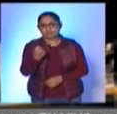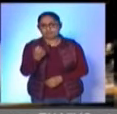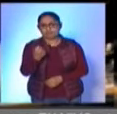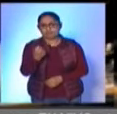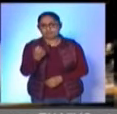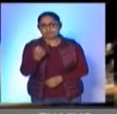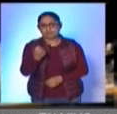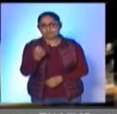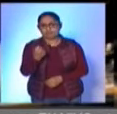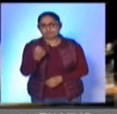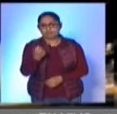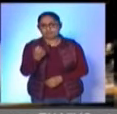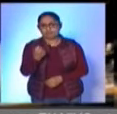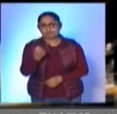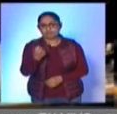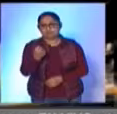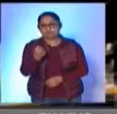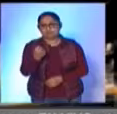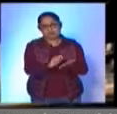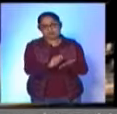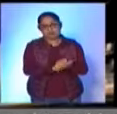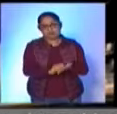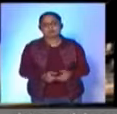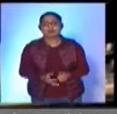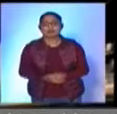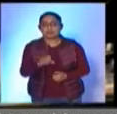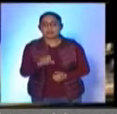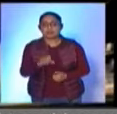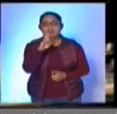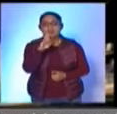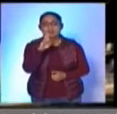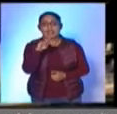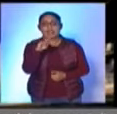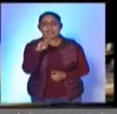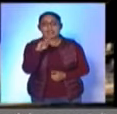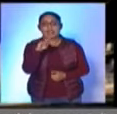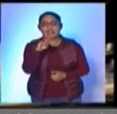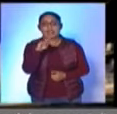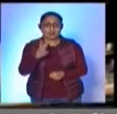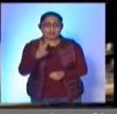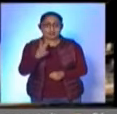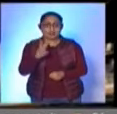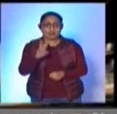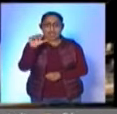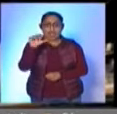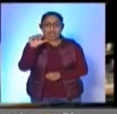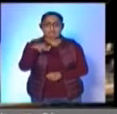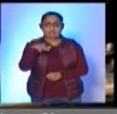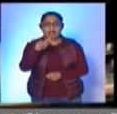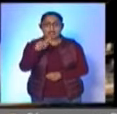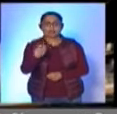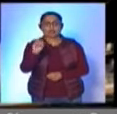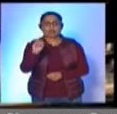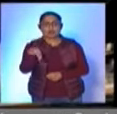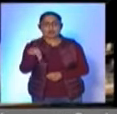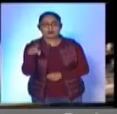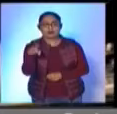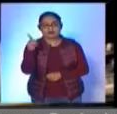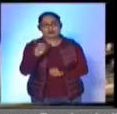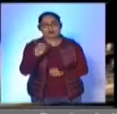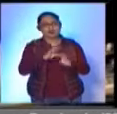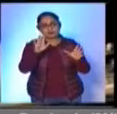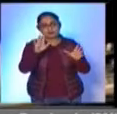guionistas son unos jóvenes. La serie se estrenó el pasado viernes en Amazon Prime y se trabaja en una